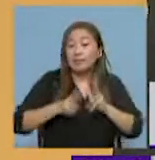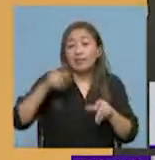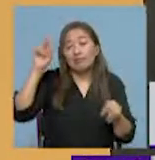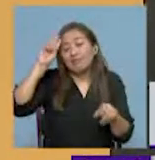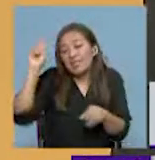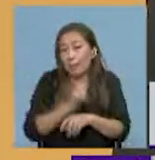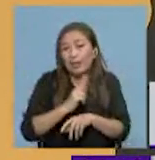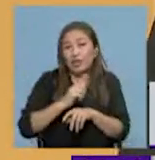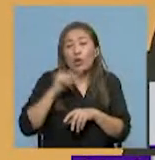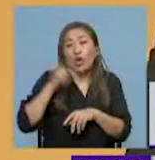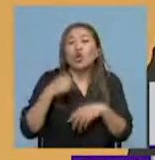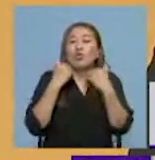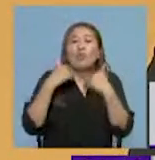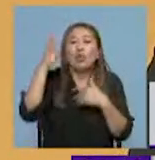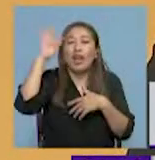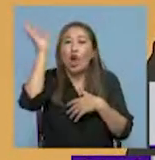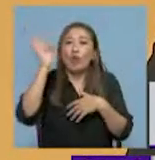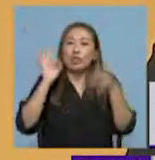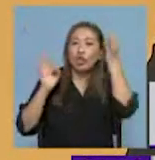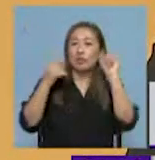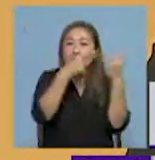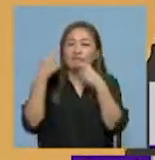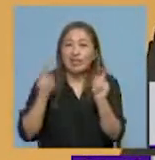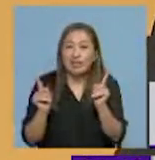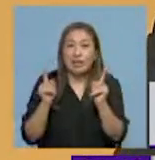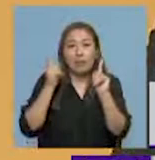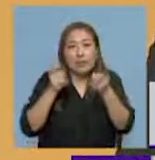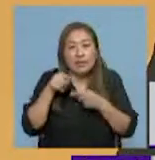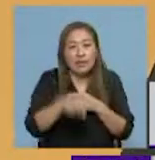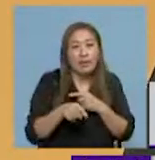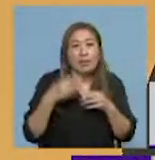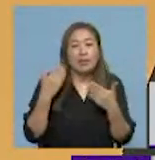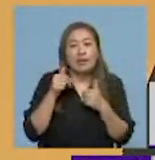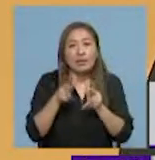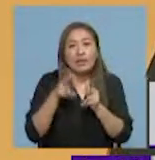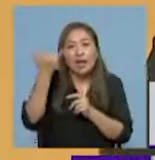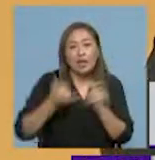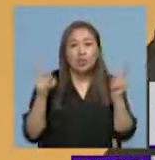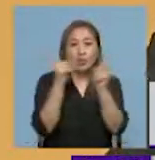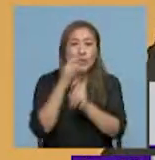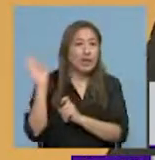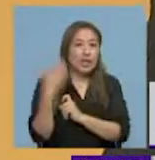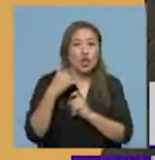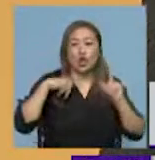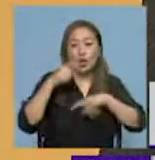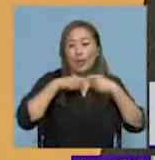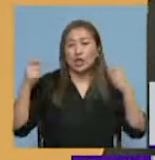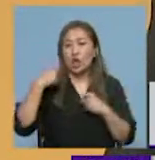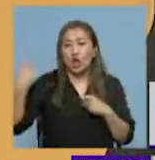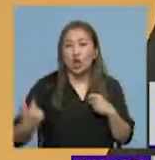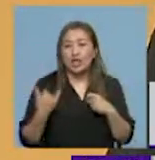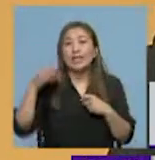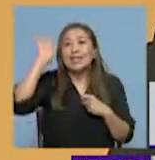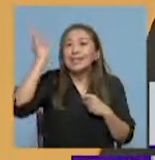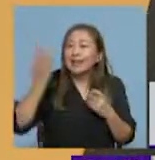independientemente de los pensamientos de cada uno porque también para por eso digo acá hay un problema que todos los pañuelos de todos los calores lo tienen que tener